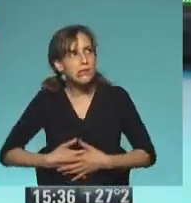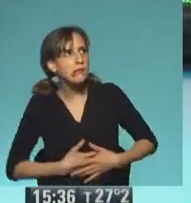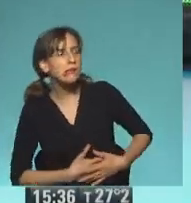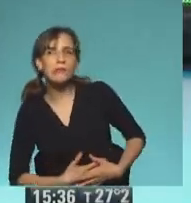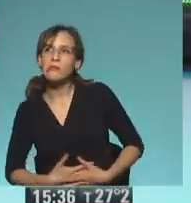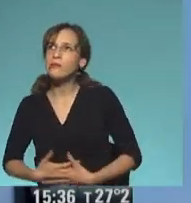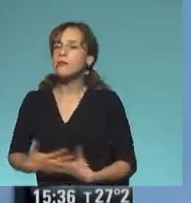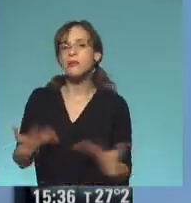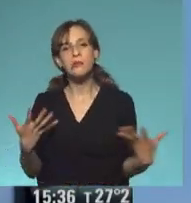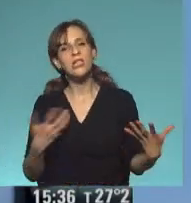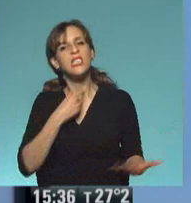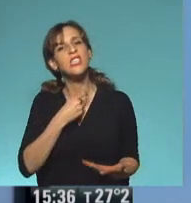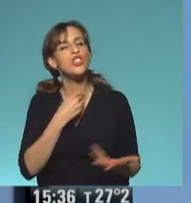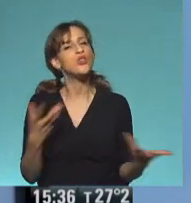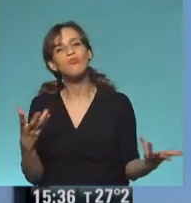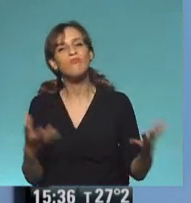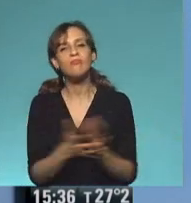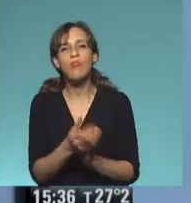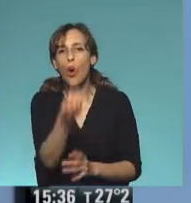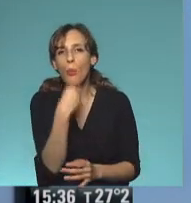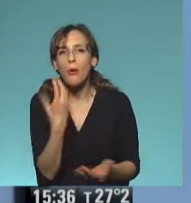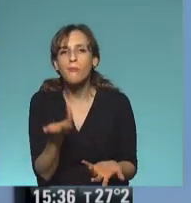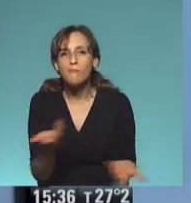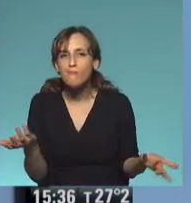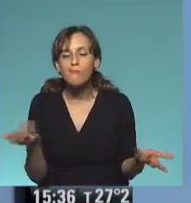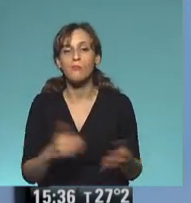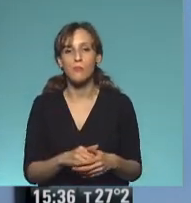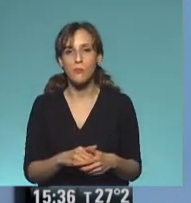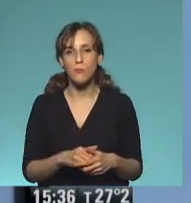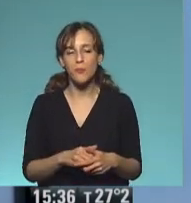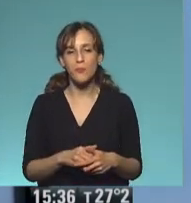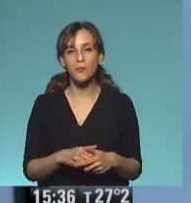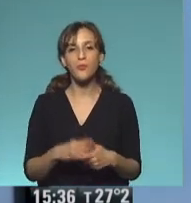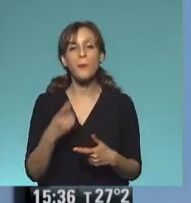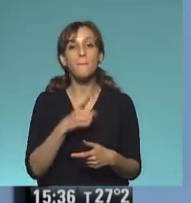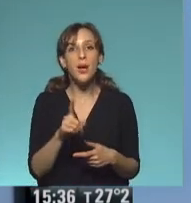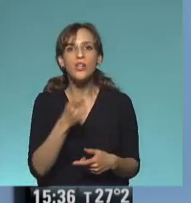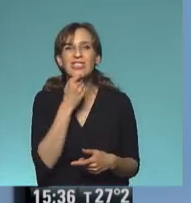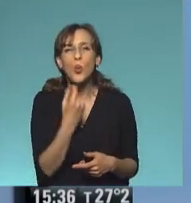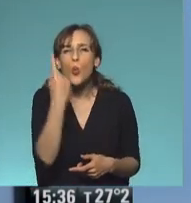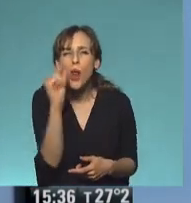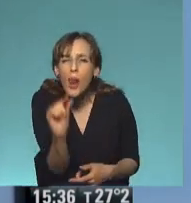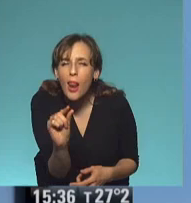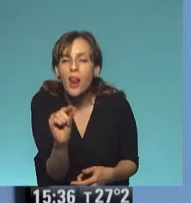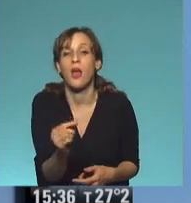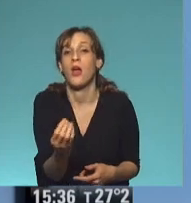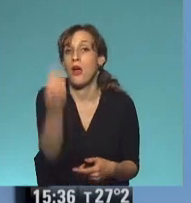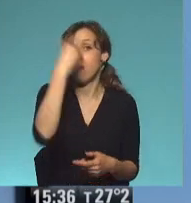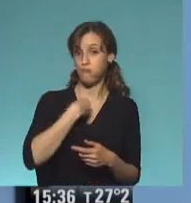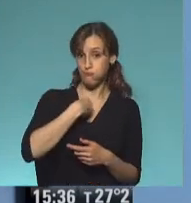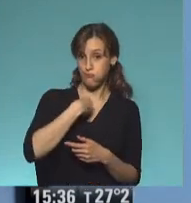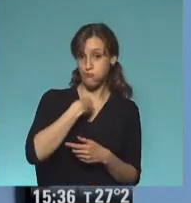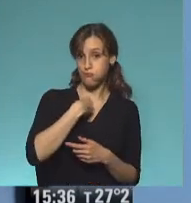muy pupi pup, dijo, pero uy, si como un maíz,